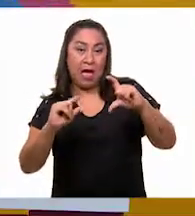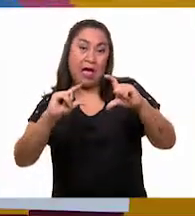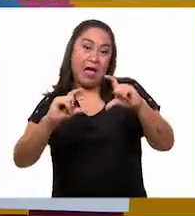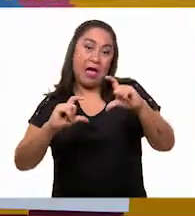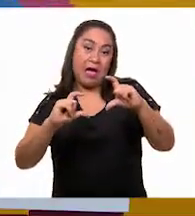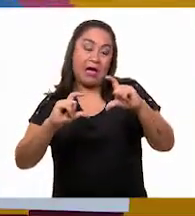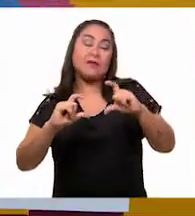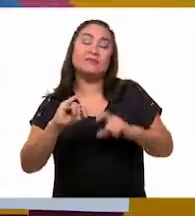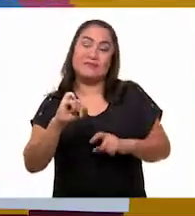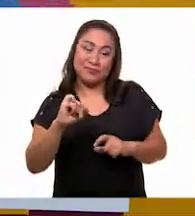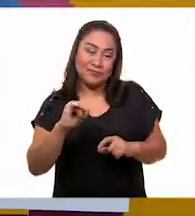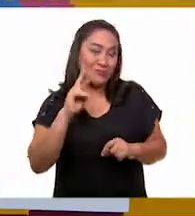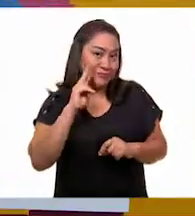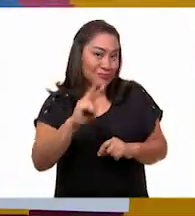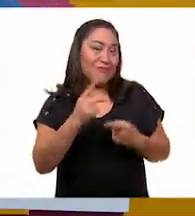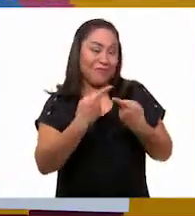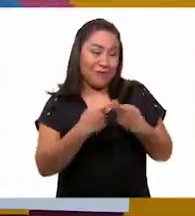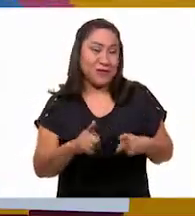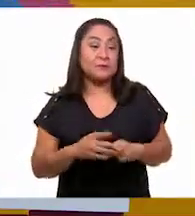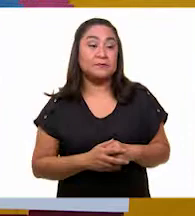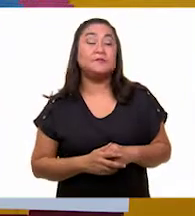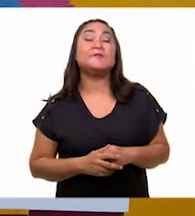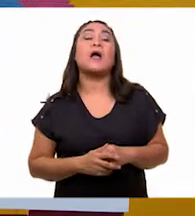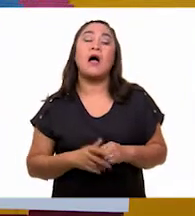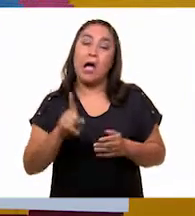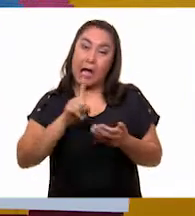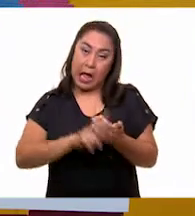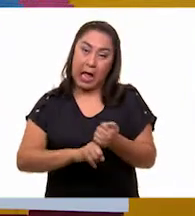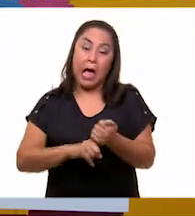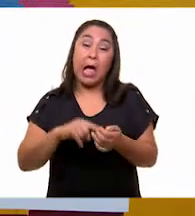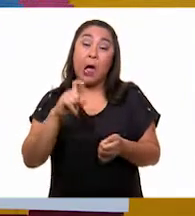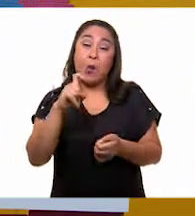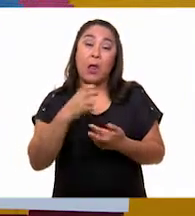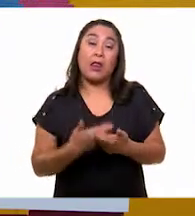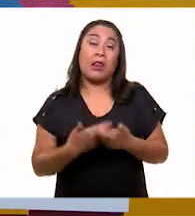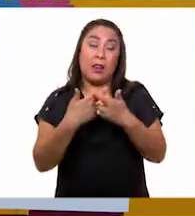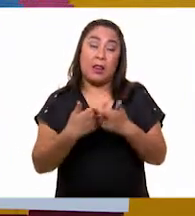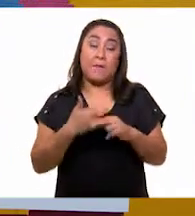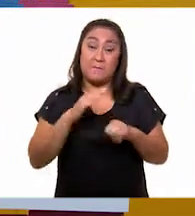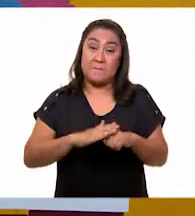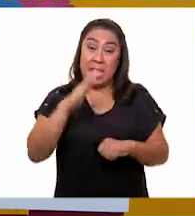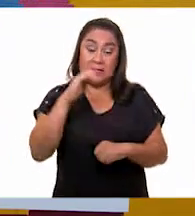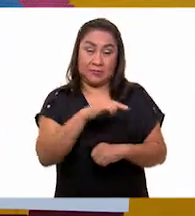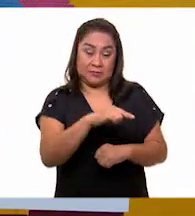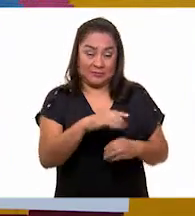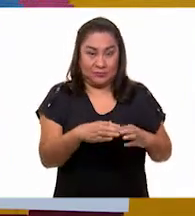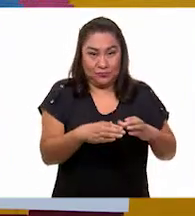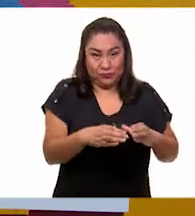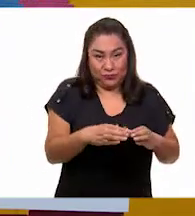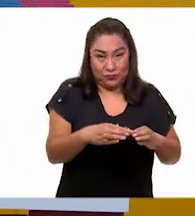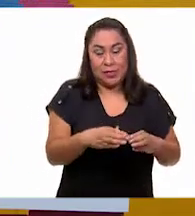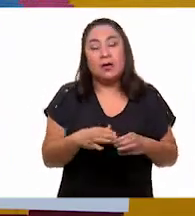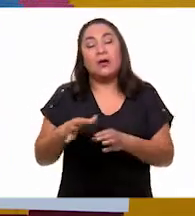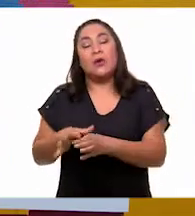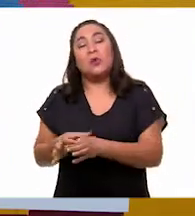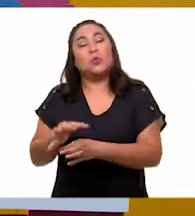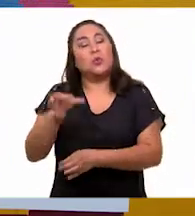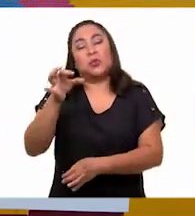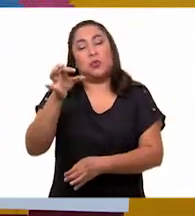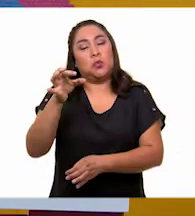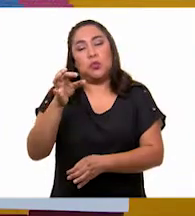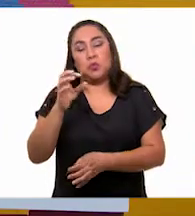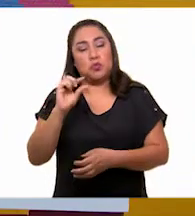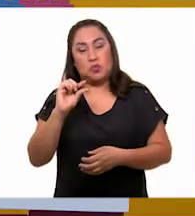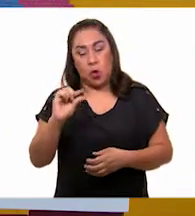una diferencia. Entonces, había más contenido en la botella 1 que en la botella 2. De altura,